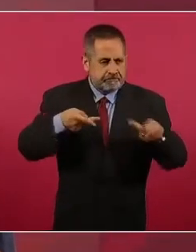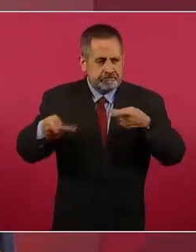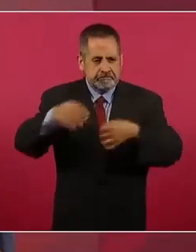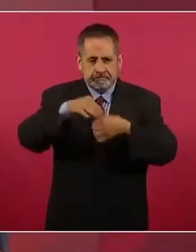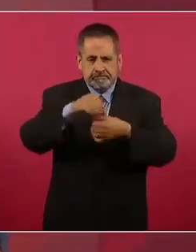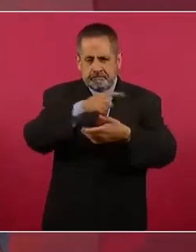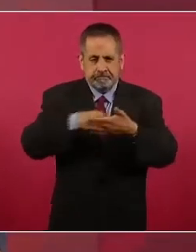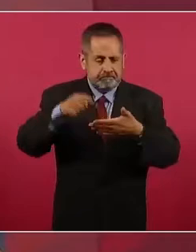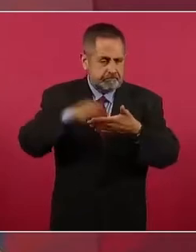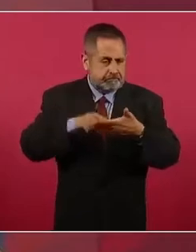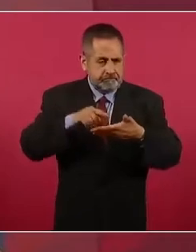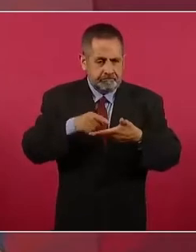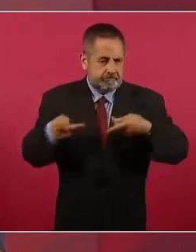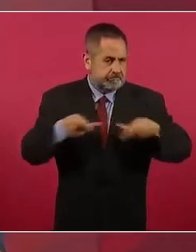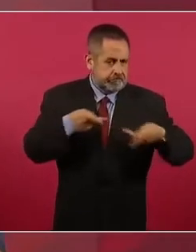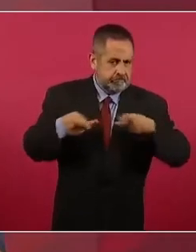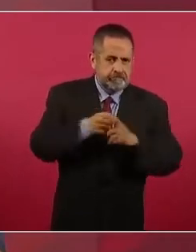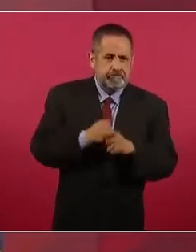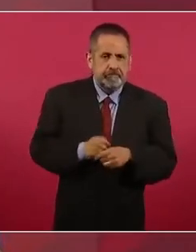no